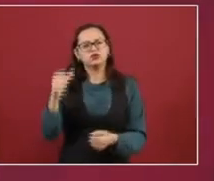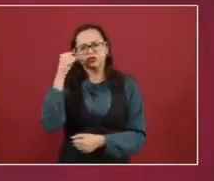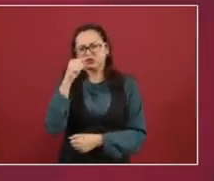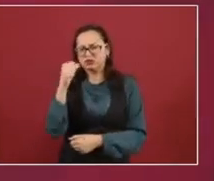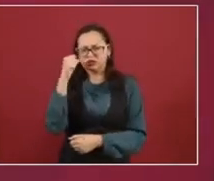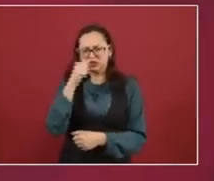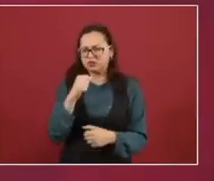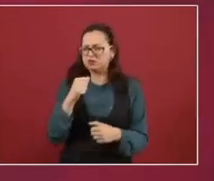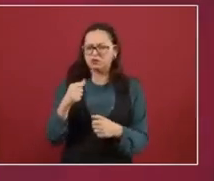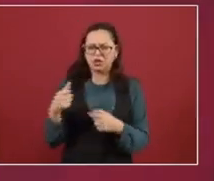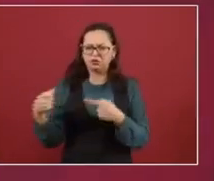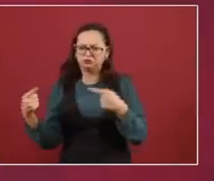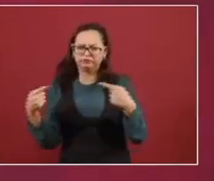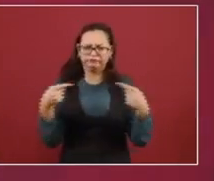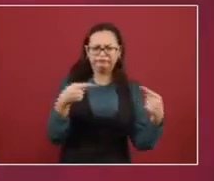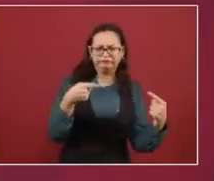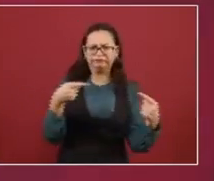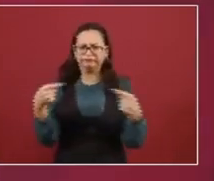oposición.